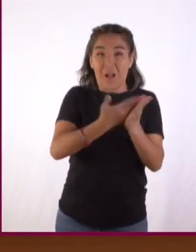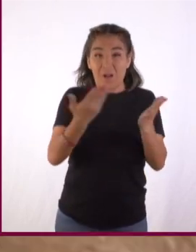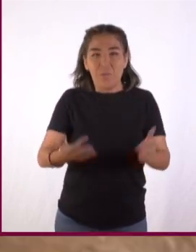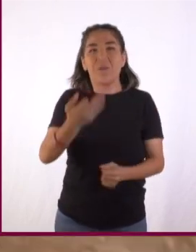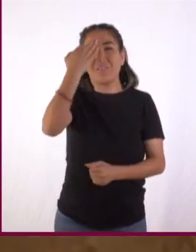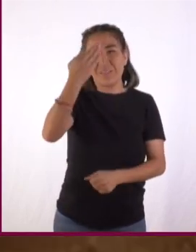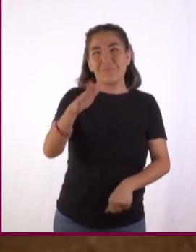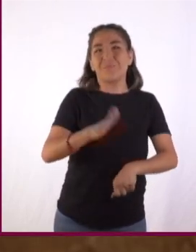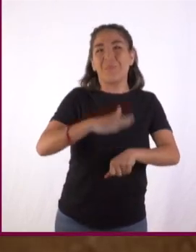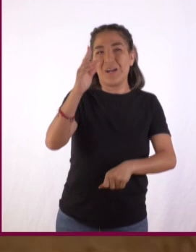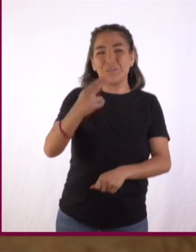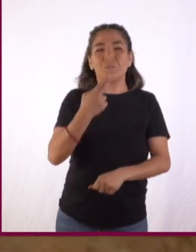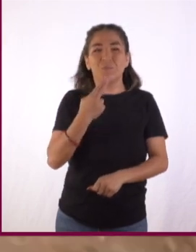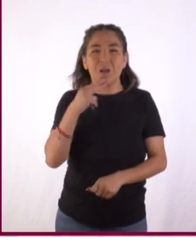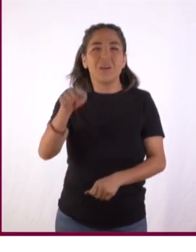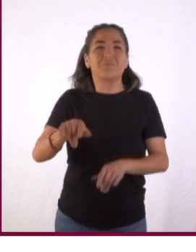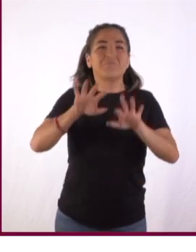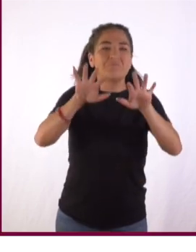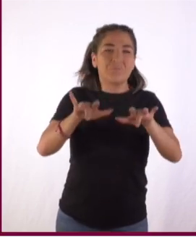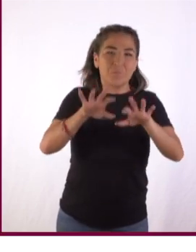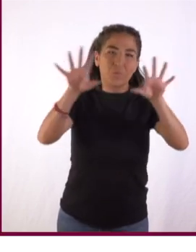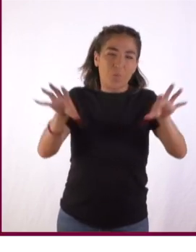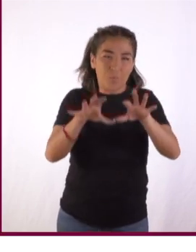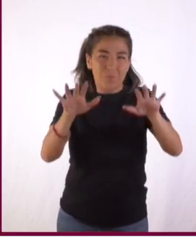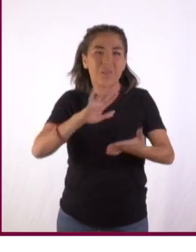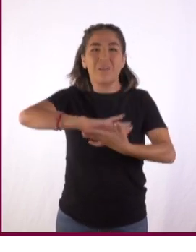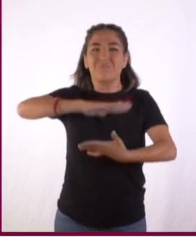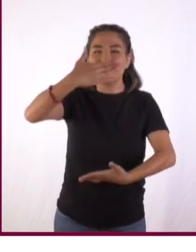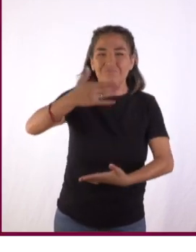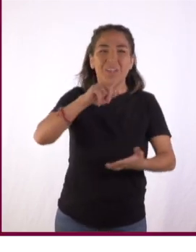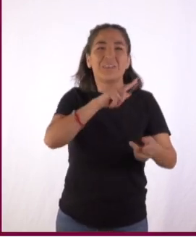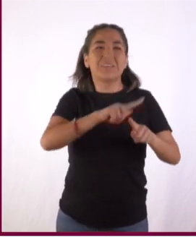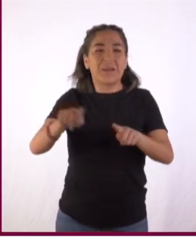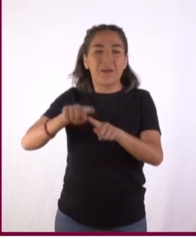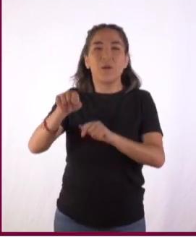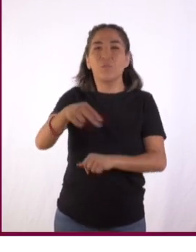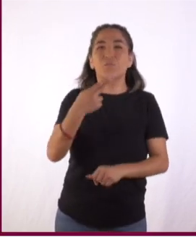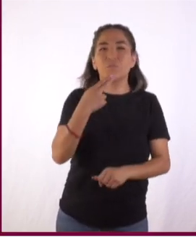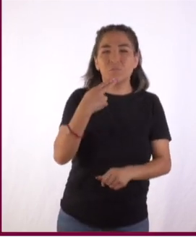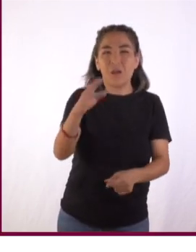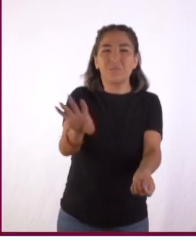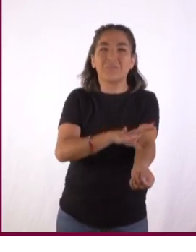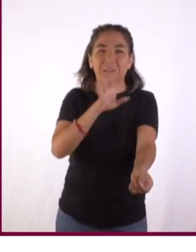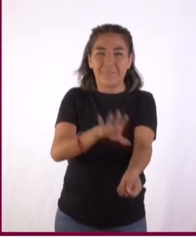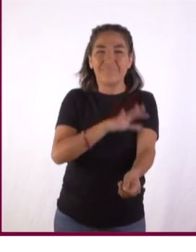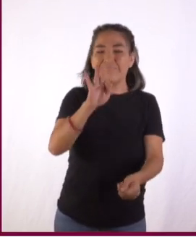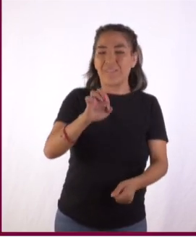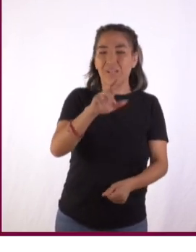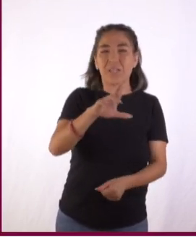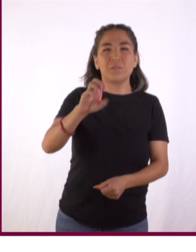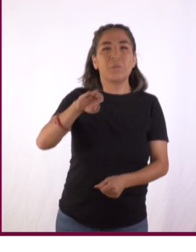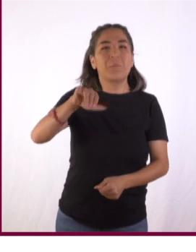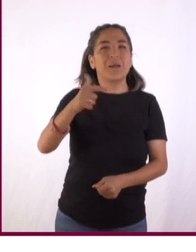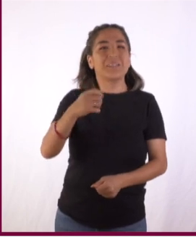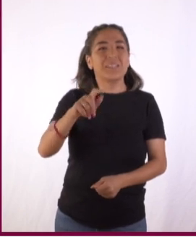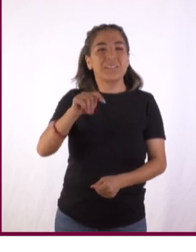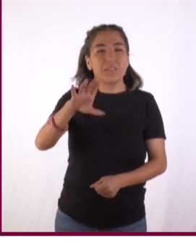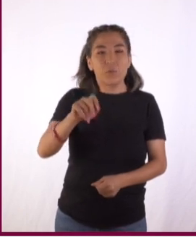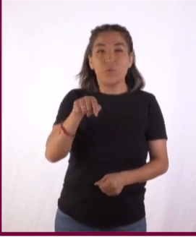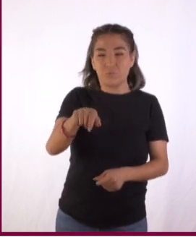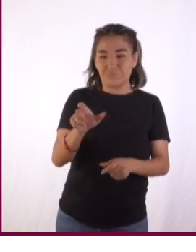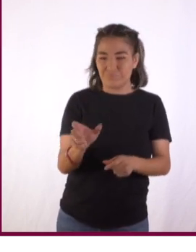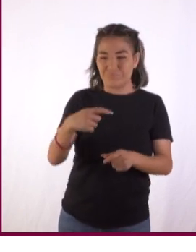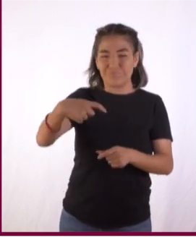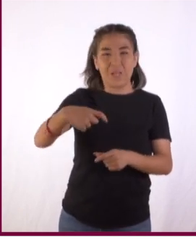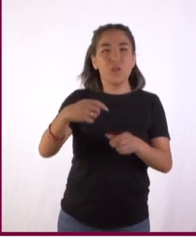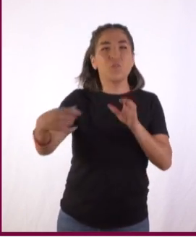Porque en la actualidad se utiliza bastante en las computadoras. Las computadoras utilizan materiales ferromagnéticos,